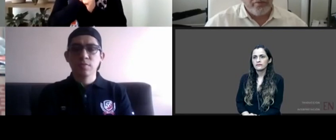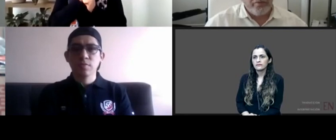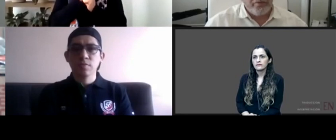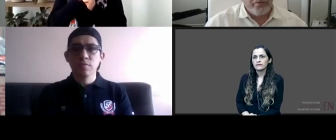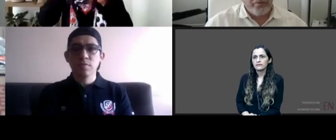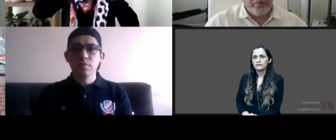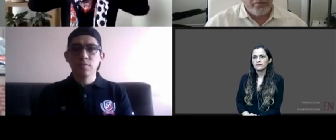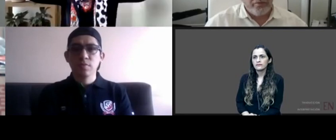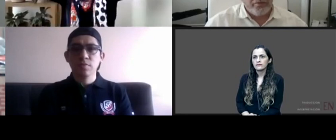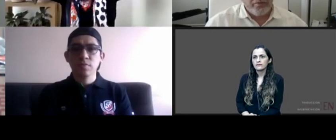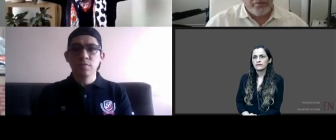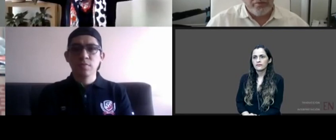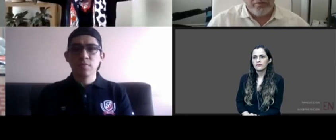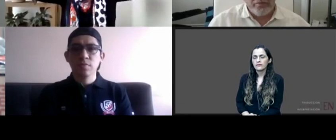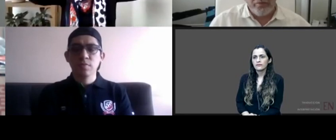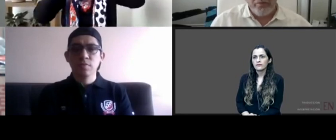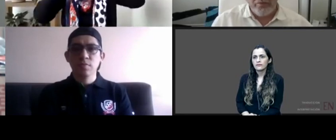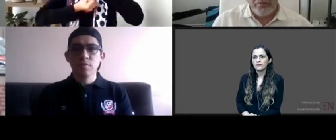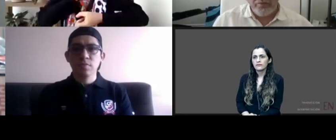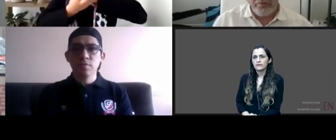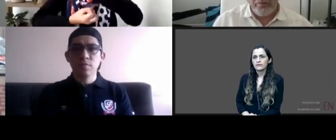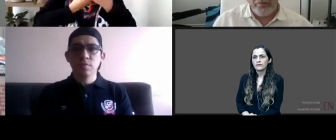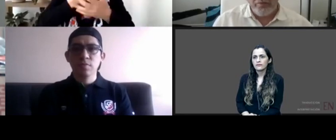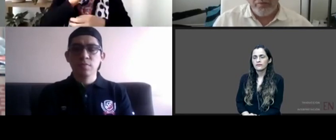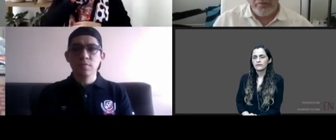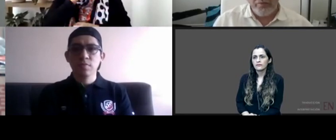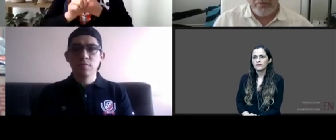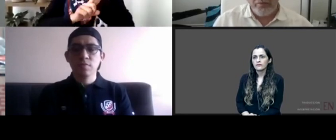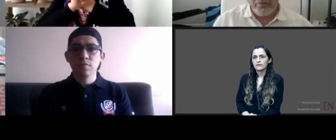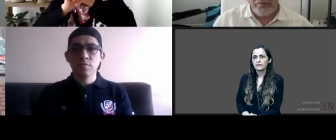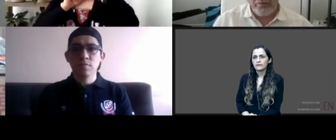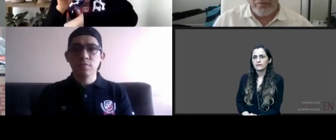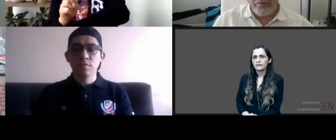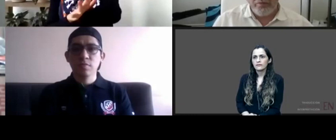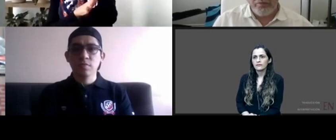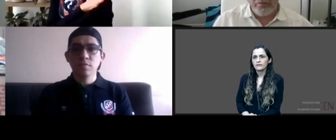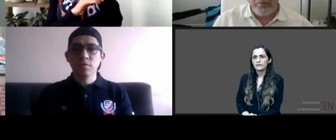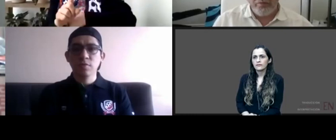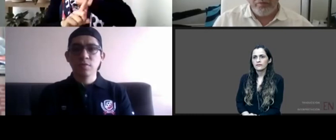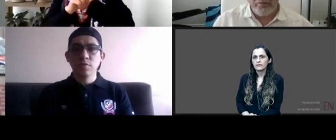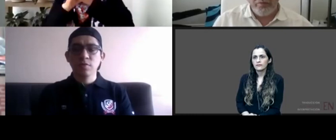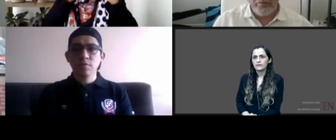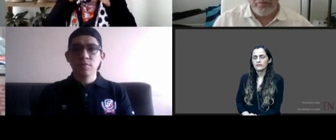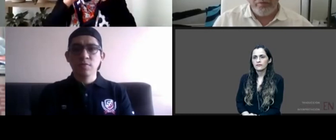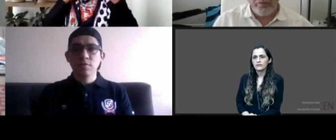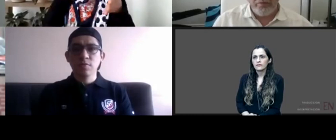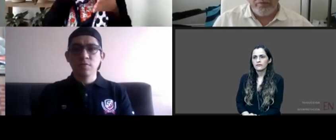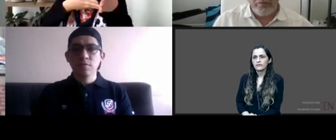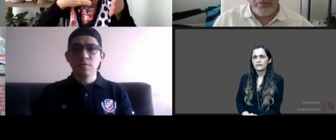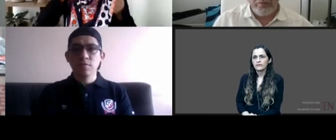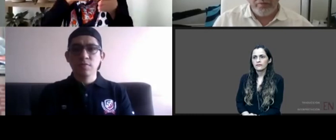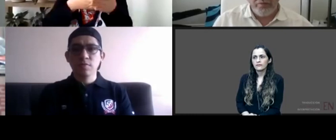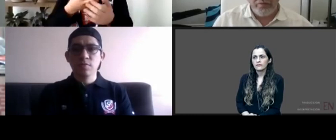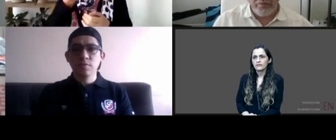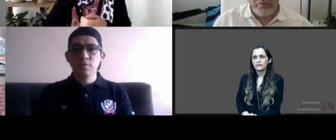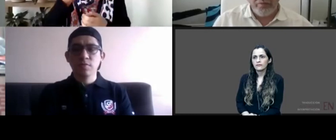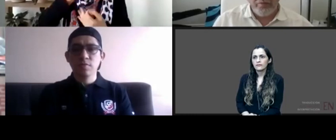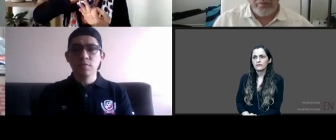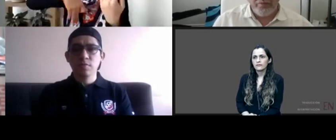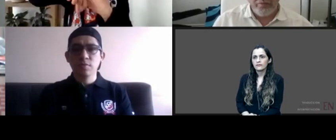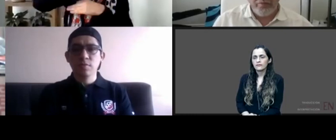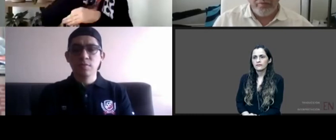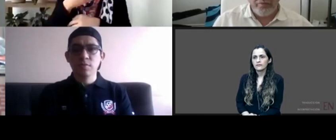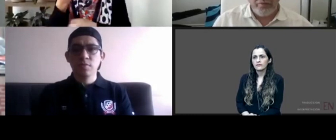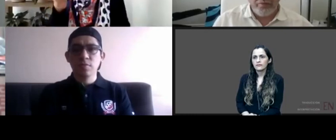niños ellos no tienen un canal con el cual puedan comunicarse con otras personas, de ahí se